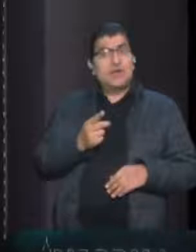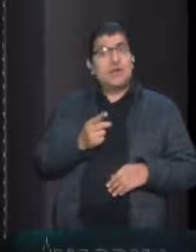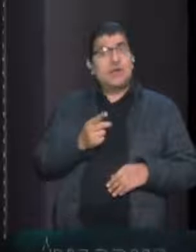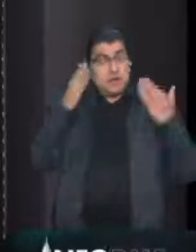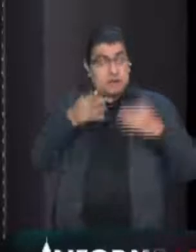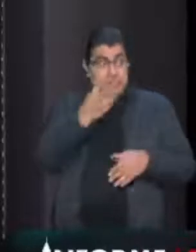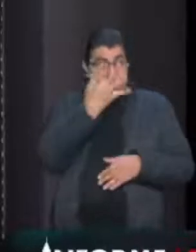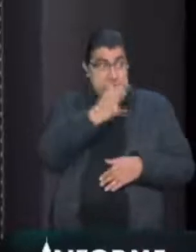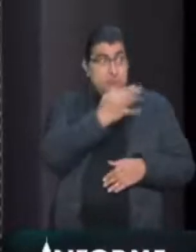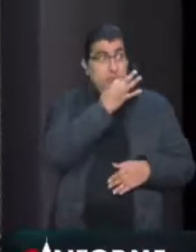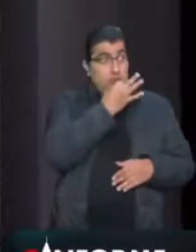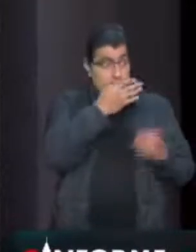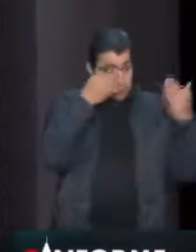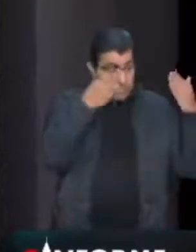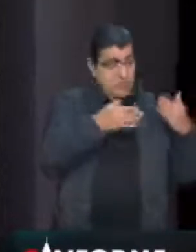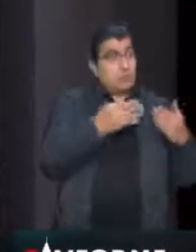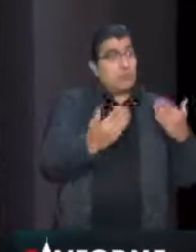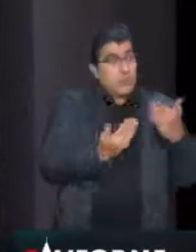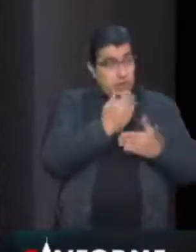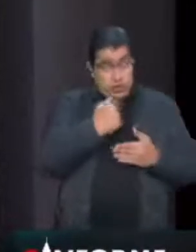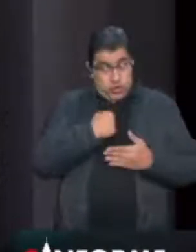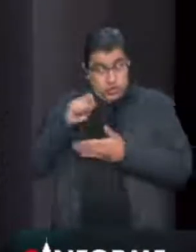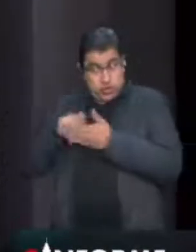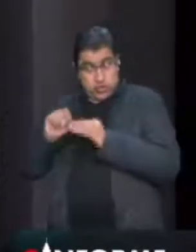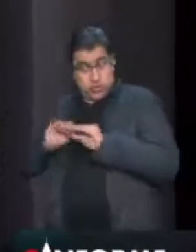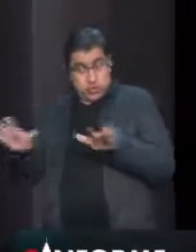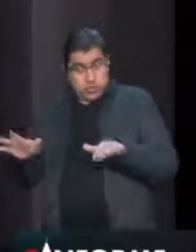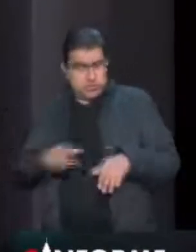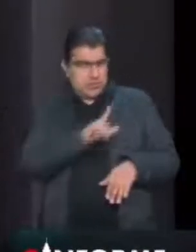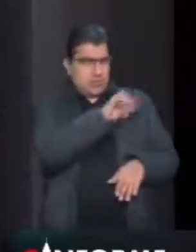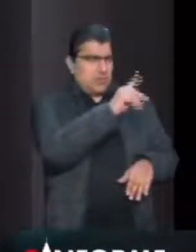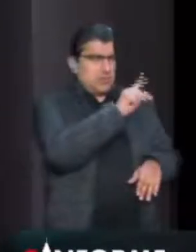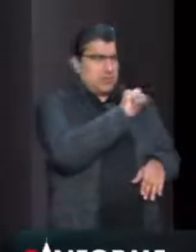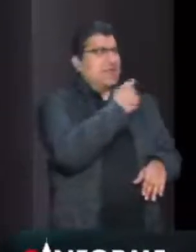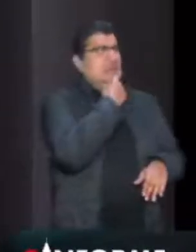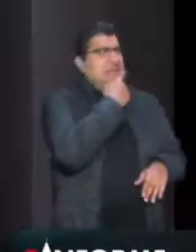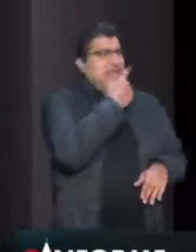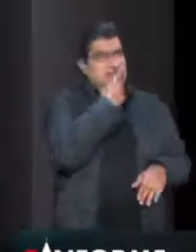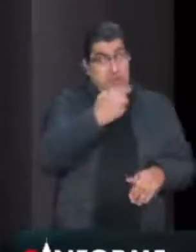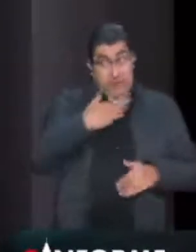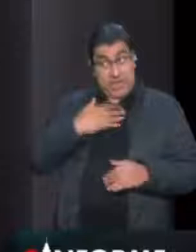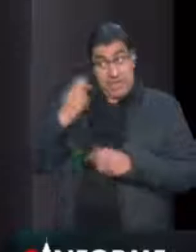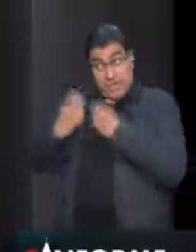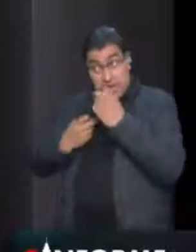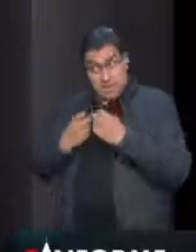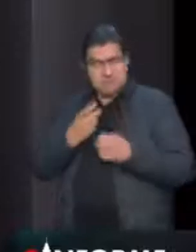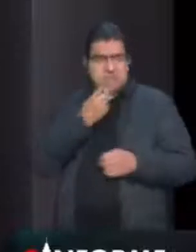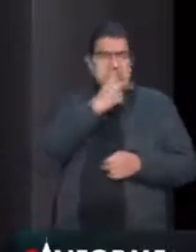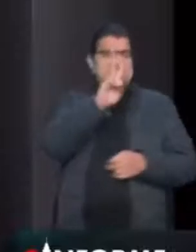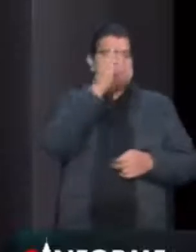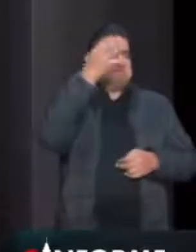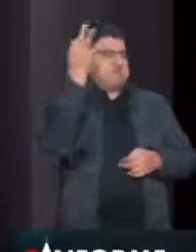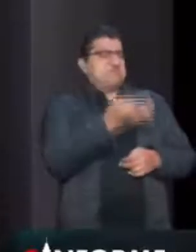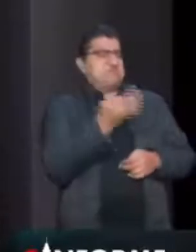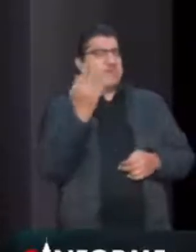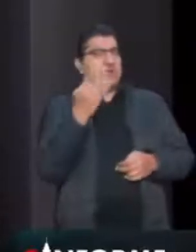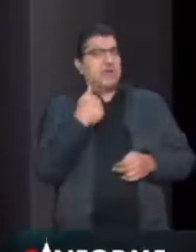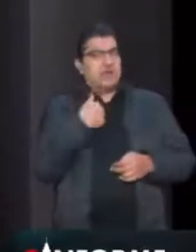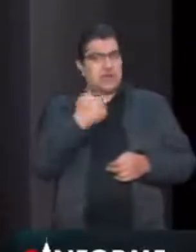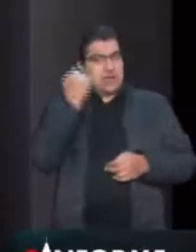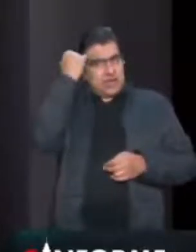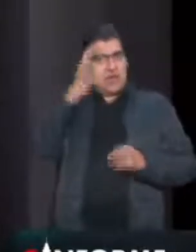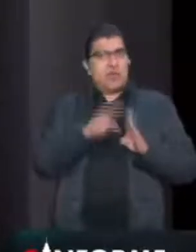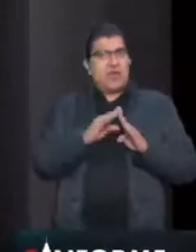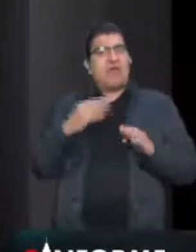dedicar 10 minutos de la mañanera a lo que escribo, López Obrador confirma que mi crítica es certera. Eso se llama en lógica falacia